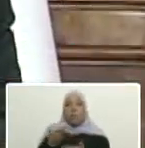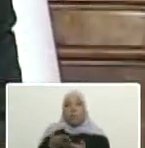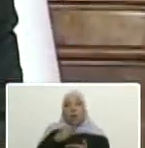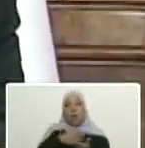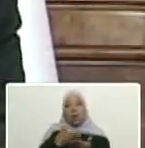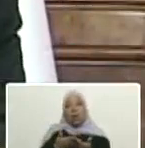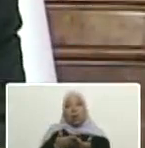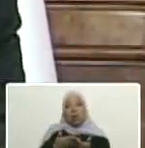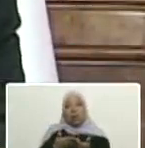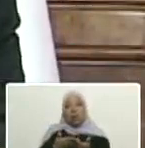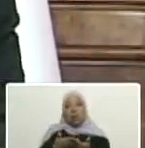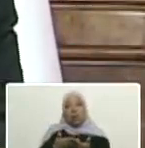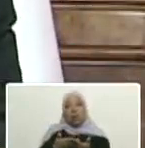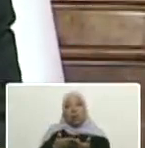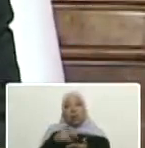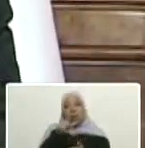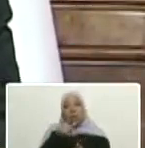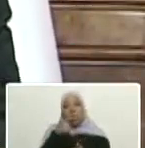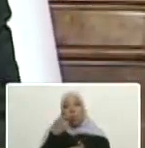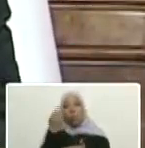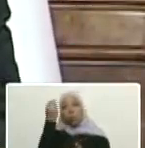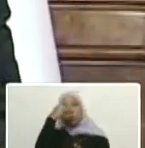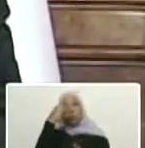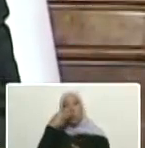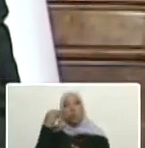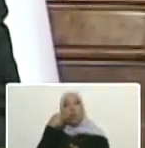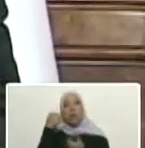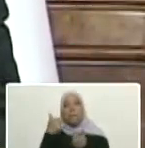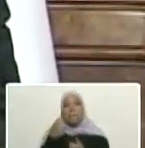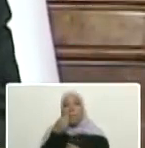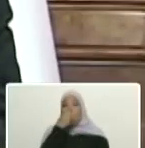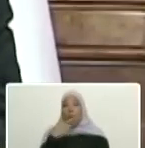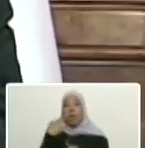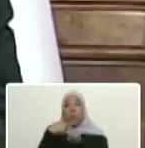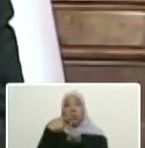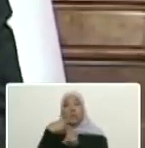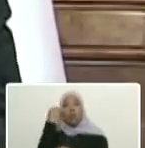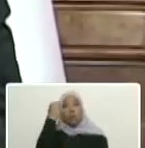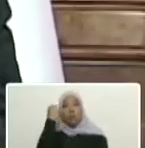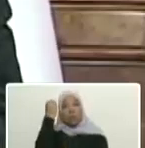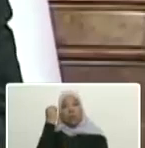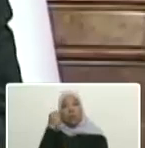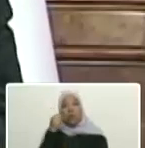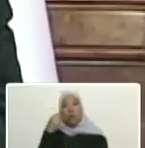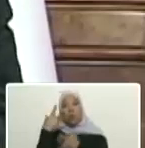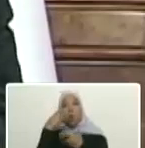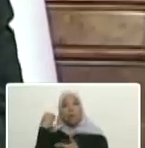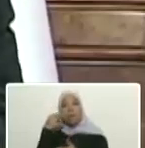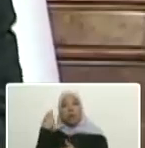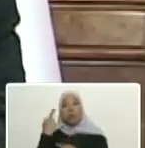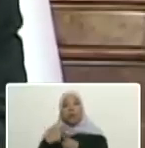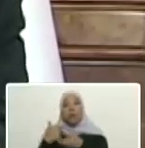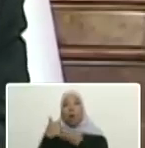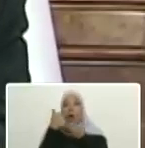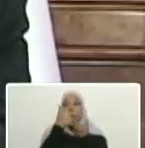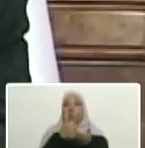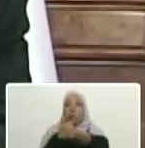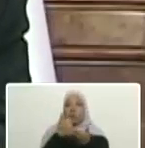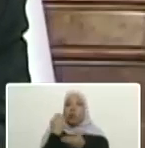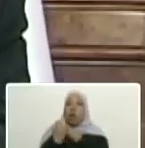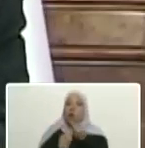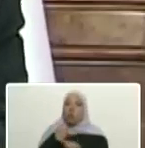acuicultura. Allí hemos acumulado una experiencia bien positiva que estoy segura que va a ayudar, estoy seguro que va a